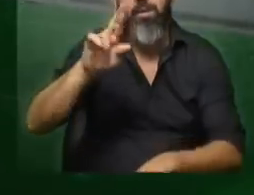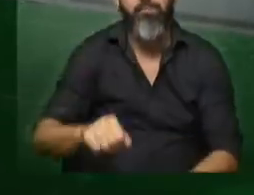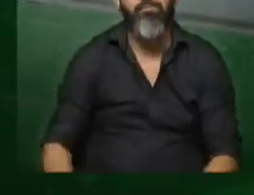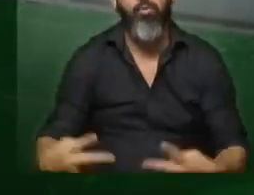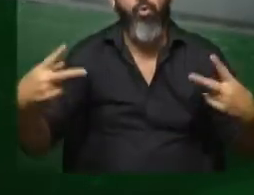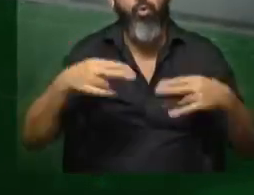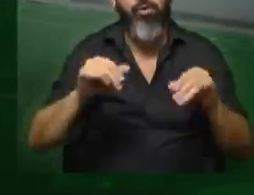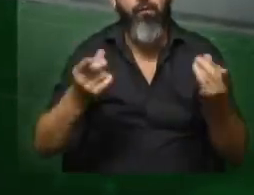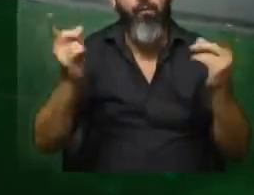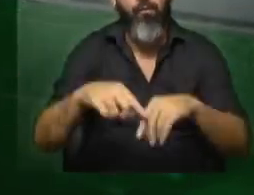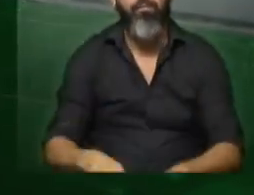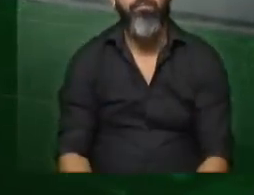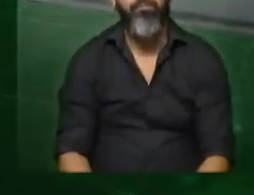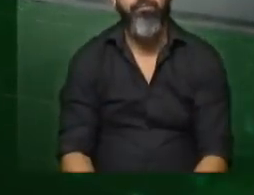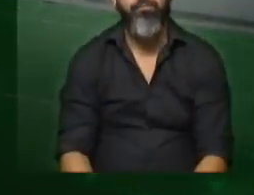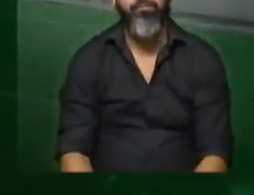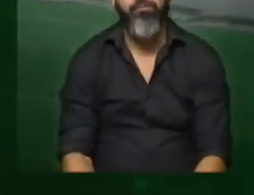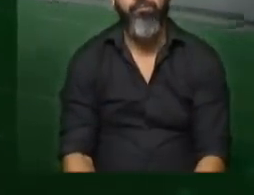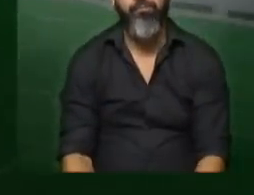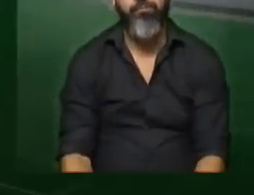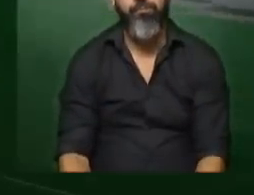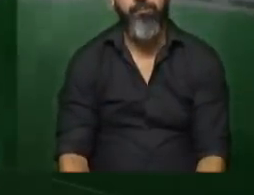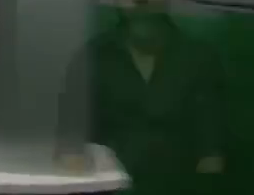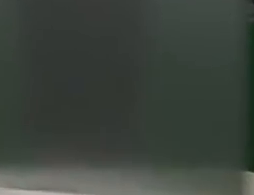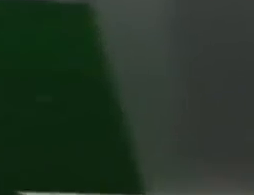hacemos una pausa muy breve volvemos enseguida